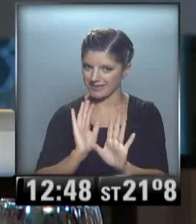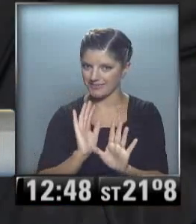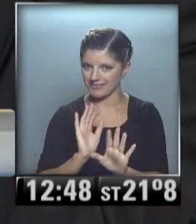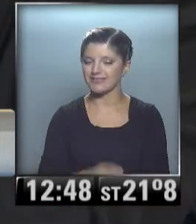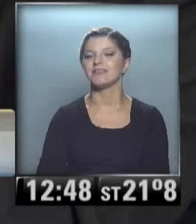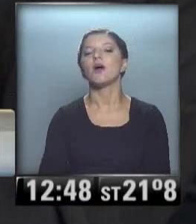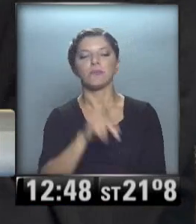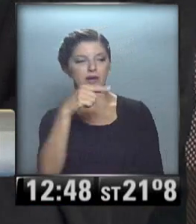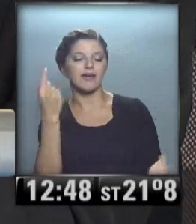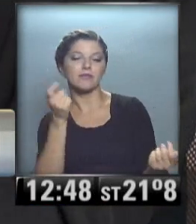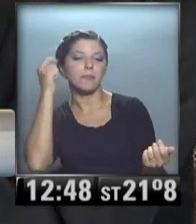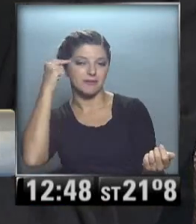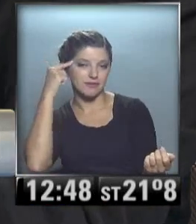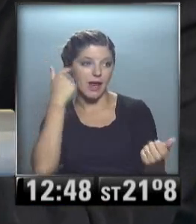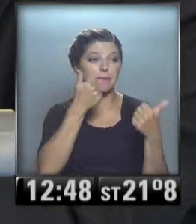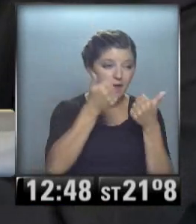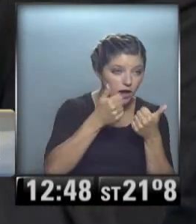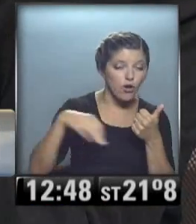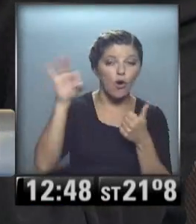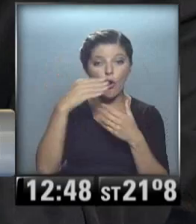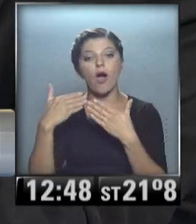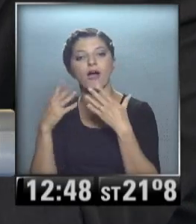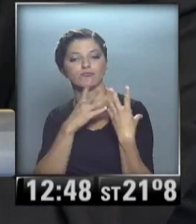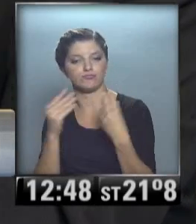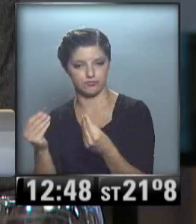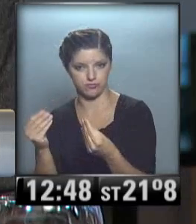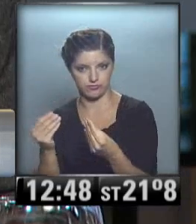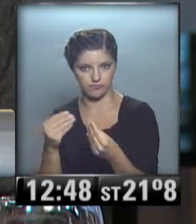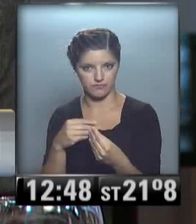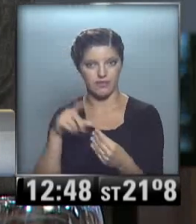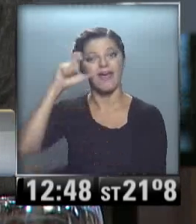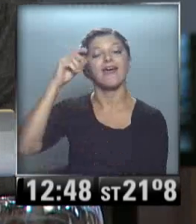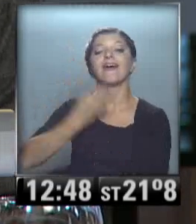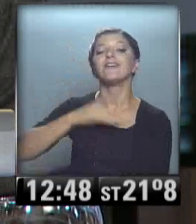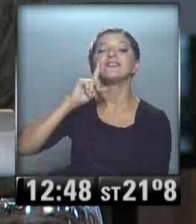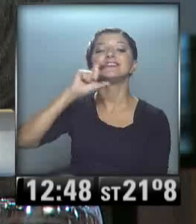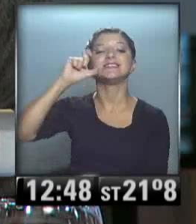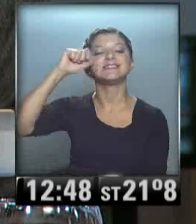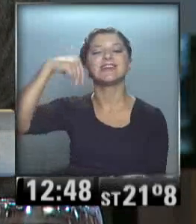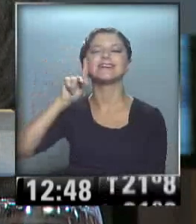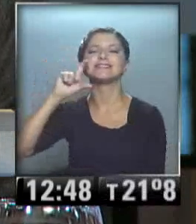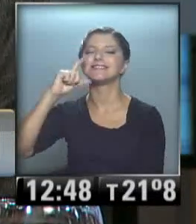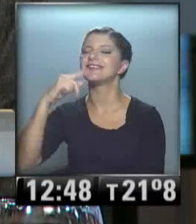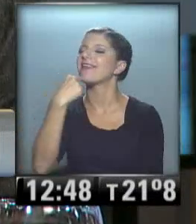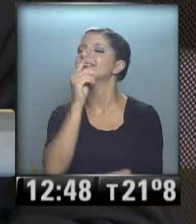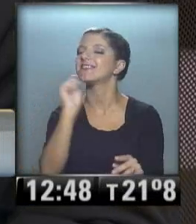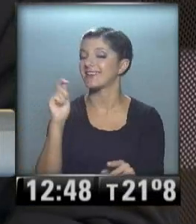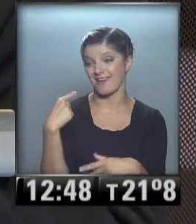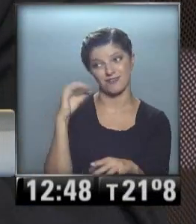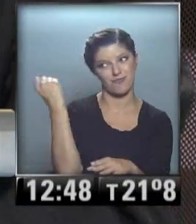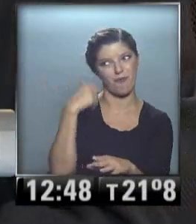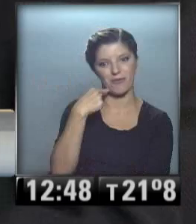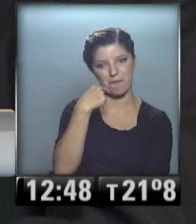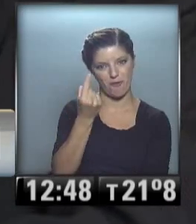Es el debate entre bienestar o eficiencia, digamos. Claro, exactamente. Eficiencia según quién, también sería bueno preguntar. Un debate que,